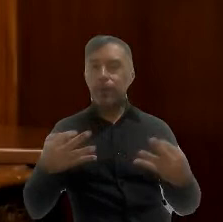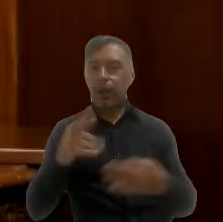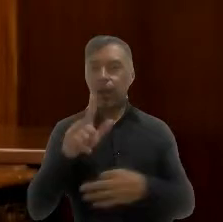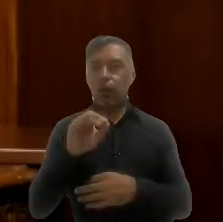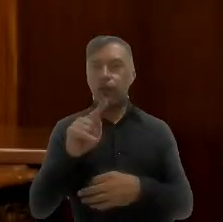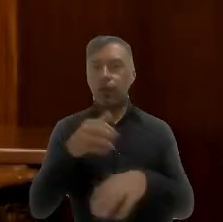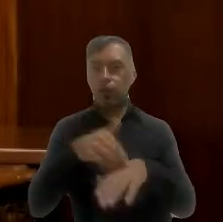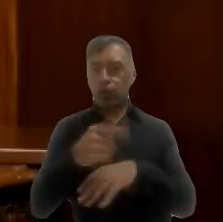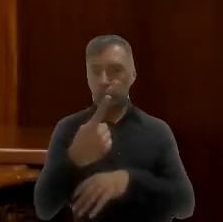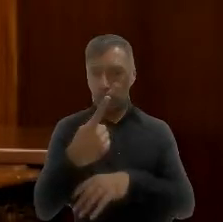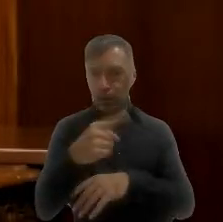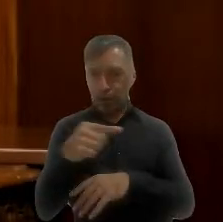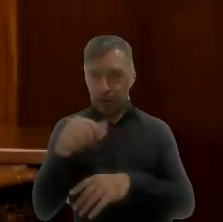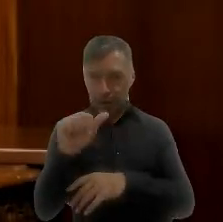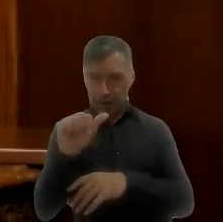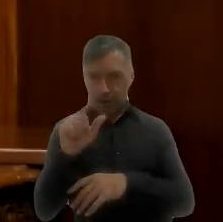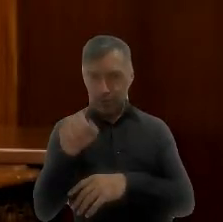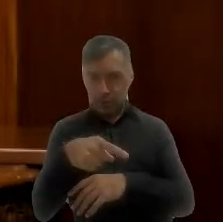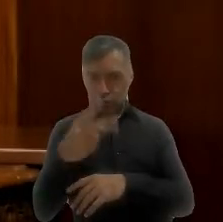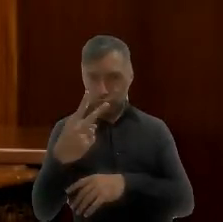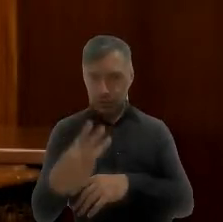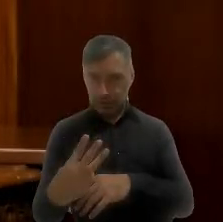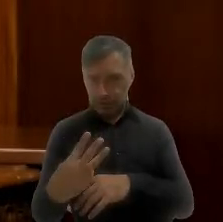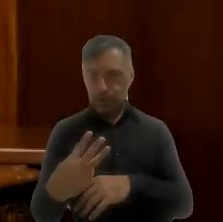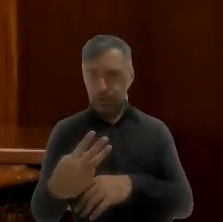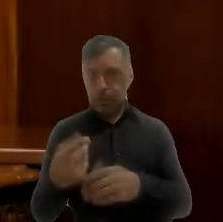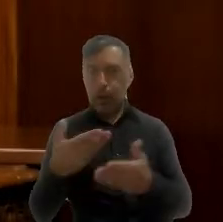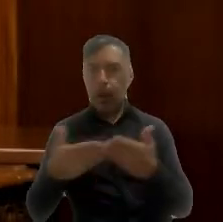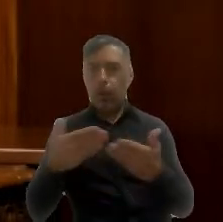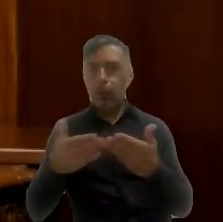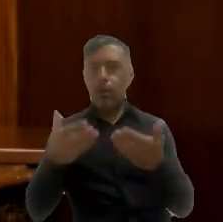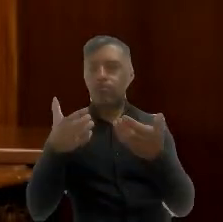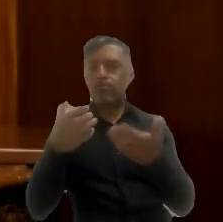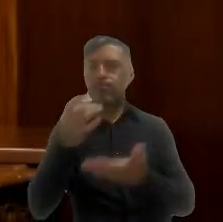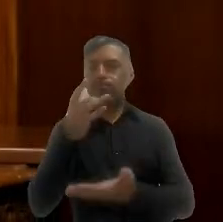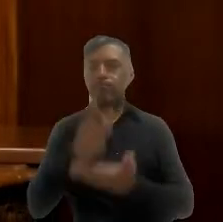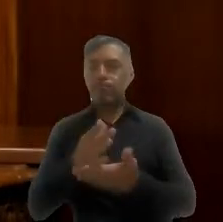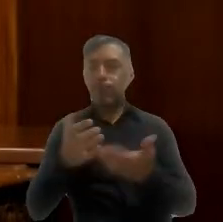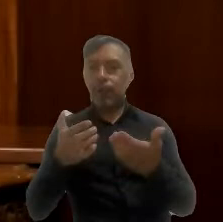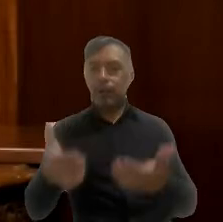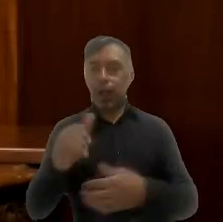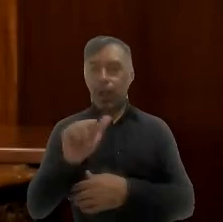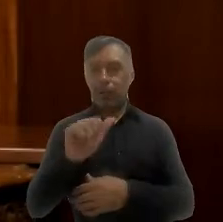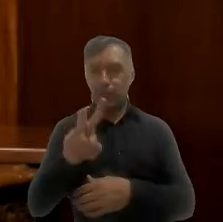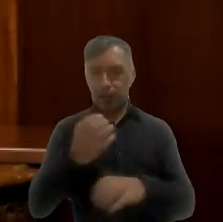2 y fracción 3, ubicados actualmente en calle Avenida Mexiquense, sin número,